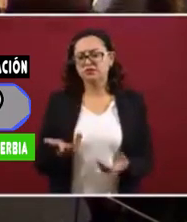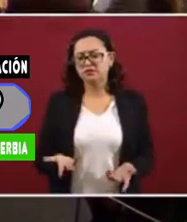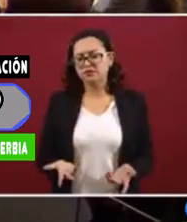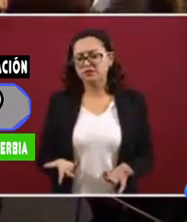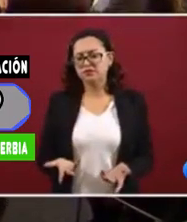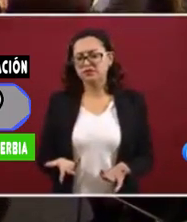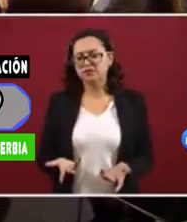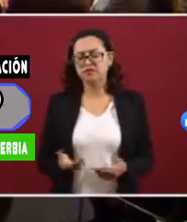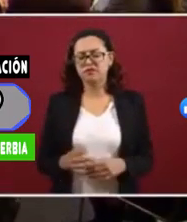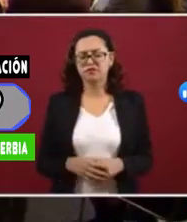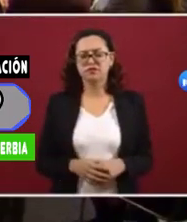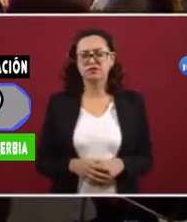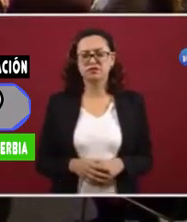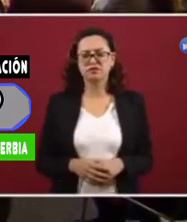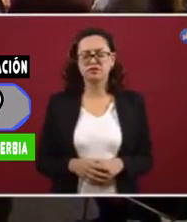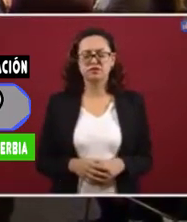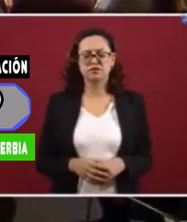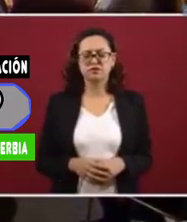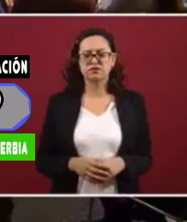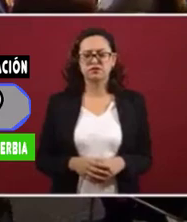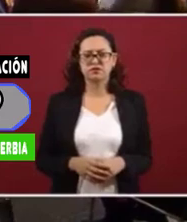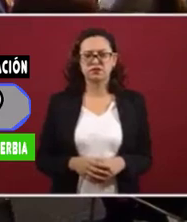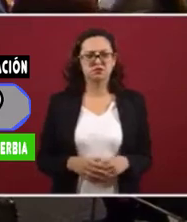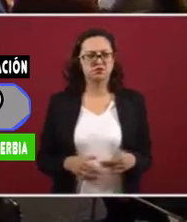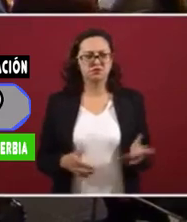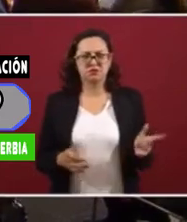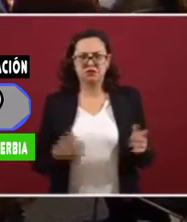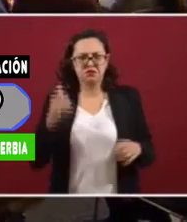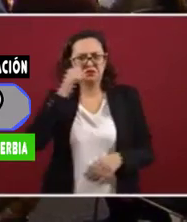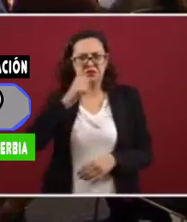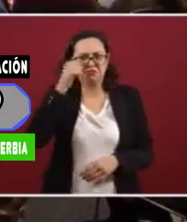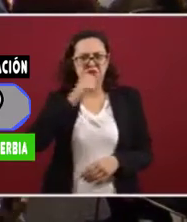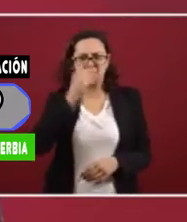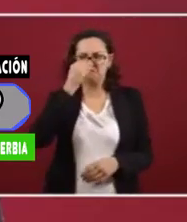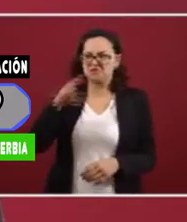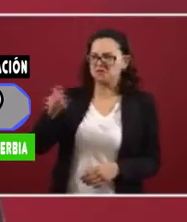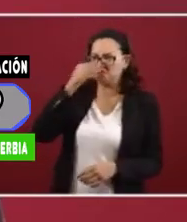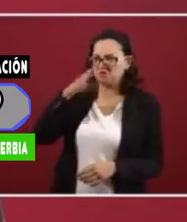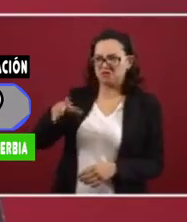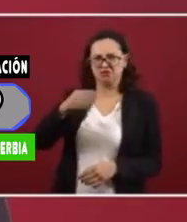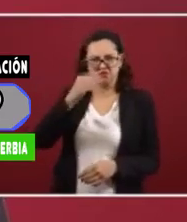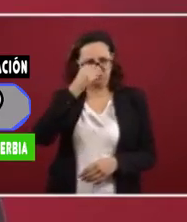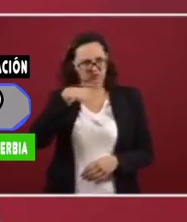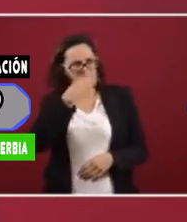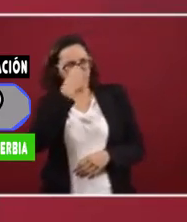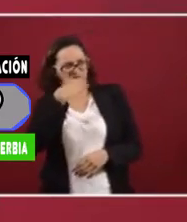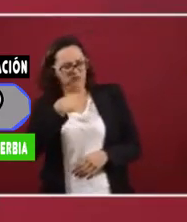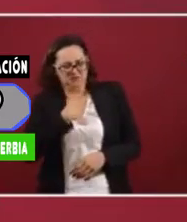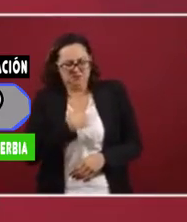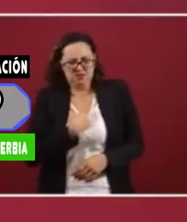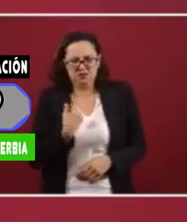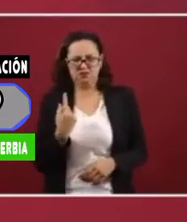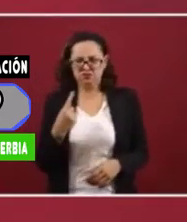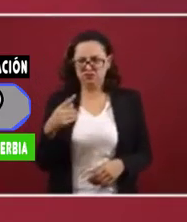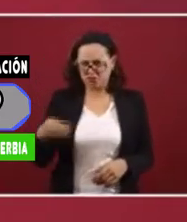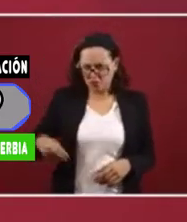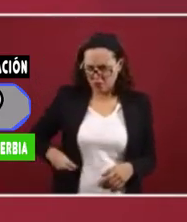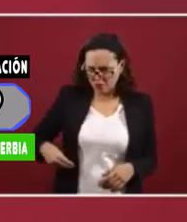buscan echarme la culpa de todo ya les dije